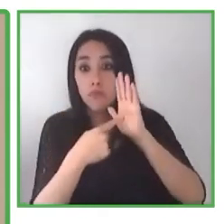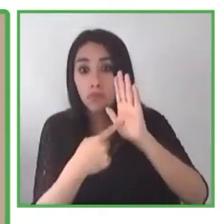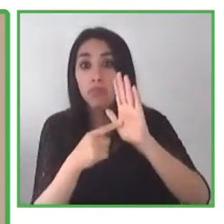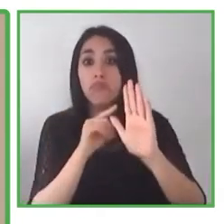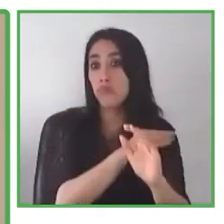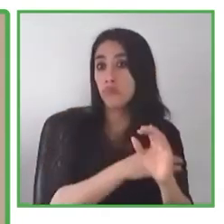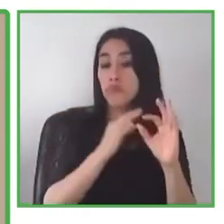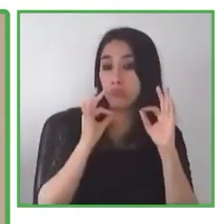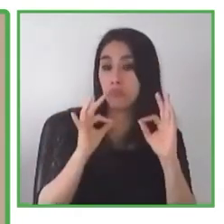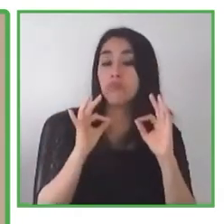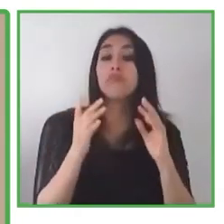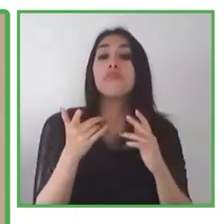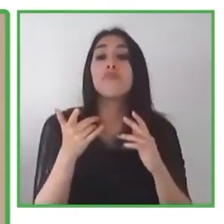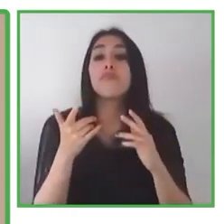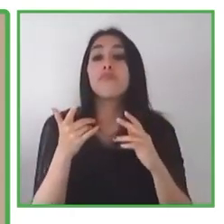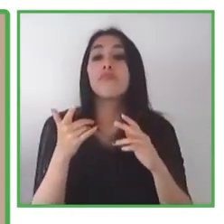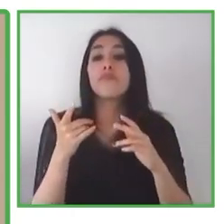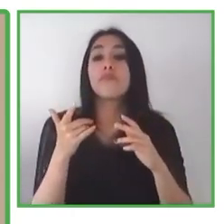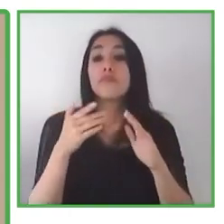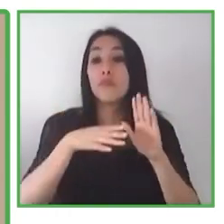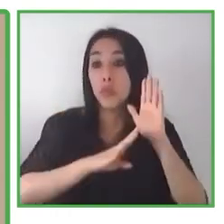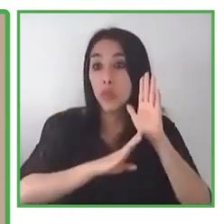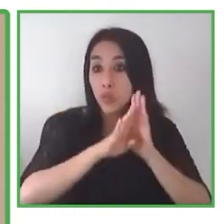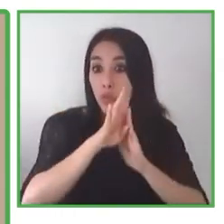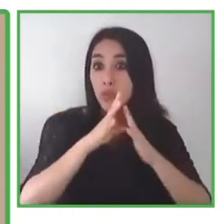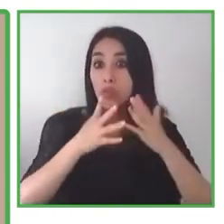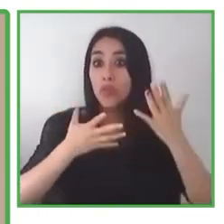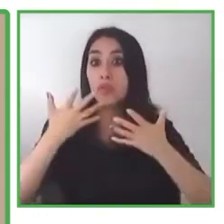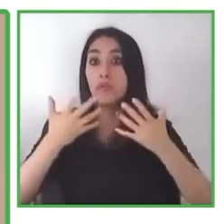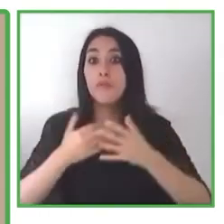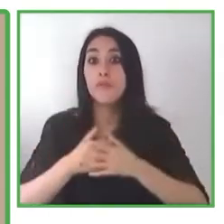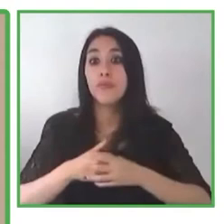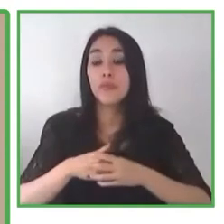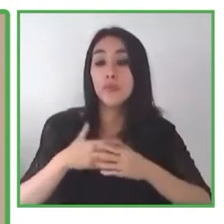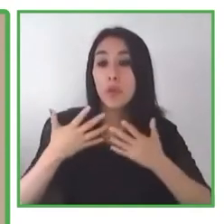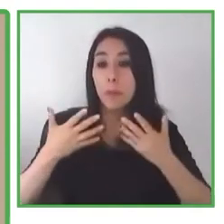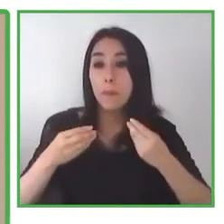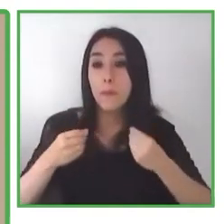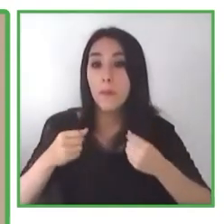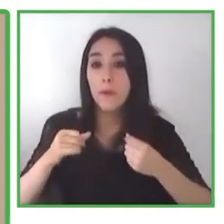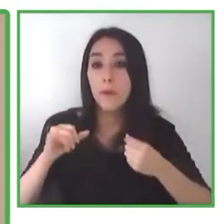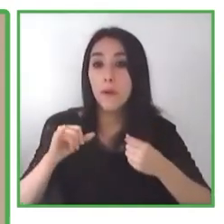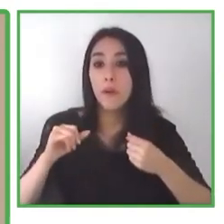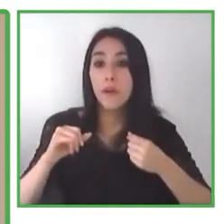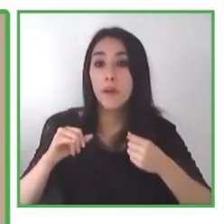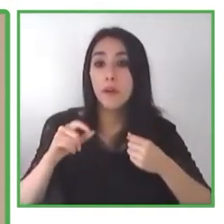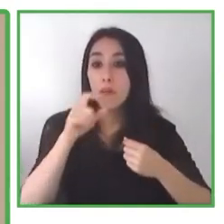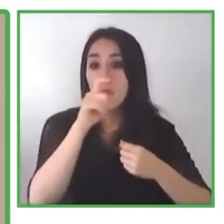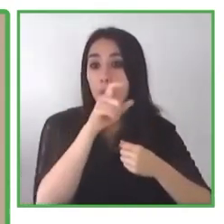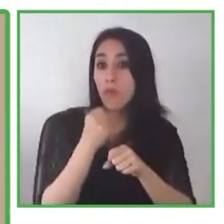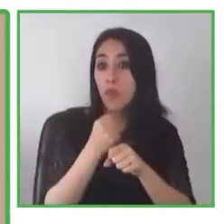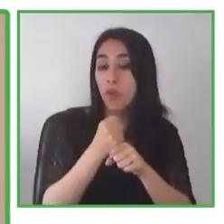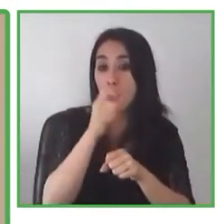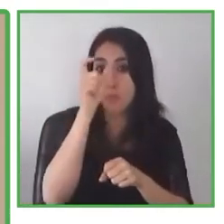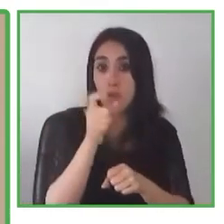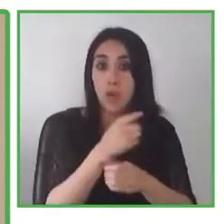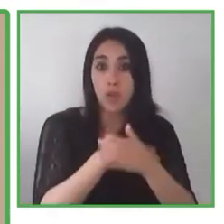calidad con respecto al desempleo de las personas con discapacidad, y el Estado debe